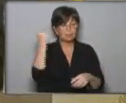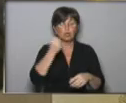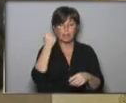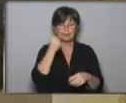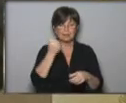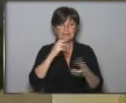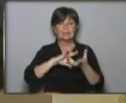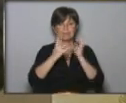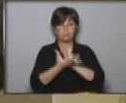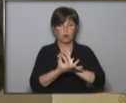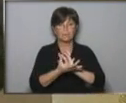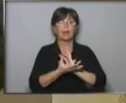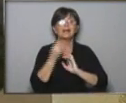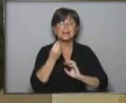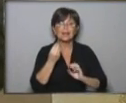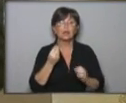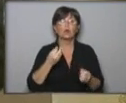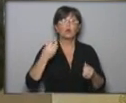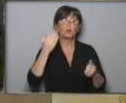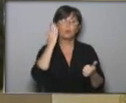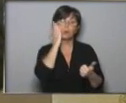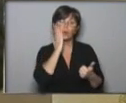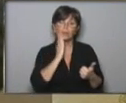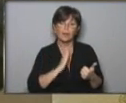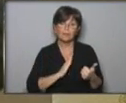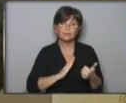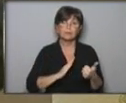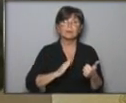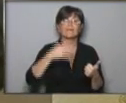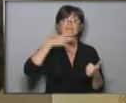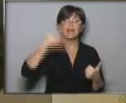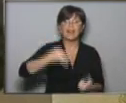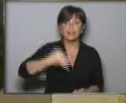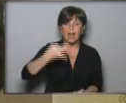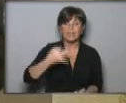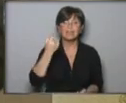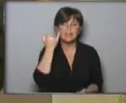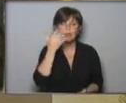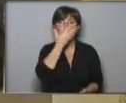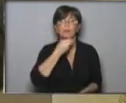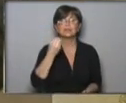que conforman verdad, bondad y belleza. Algunos